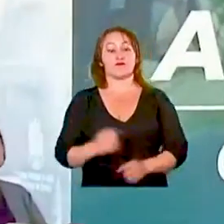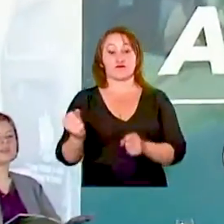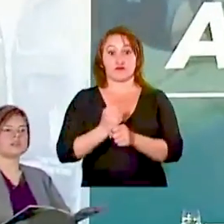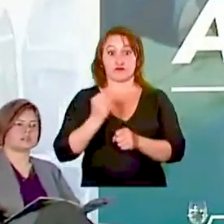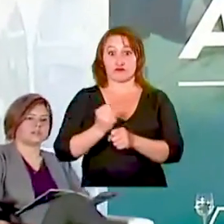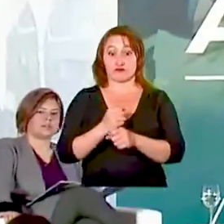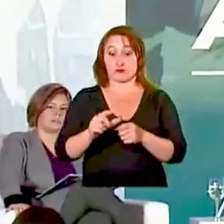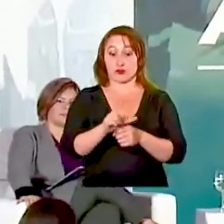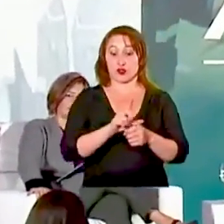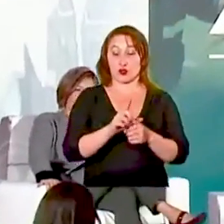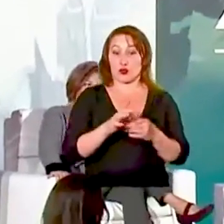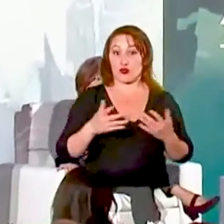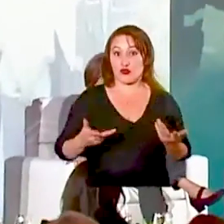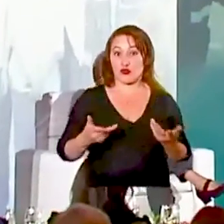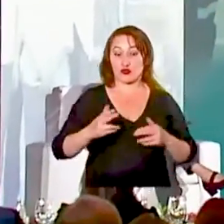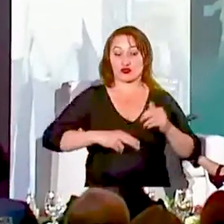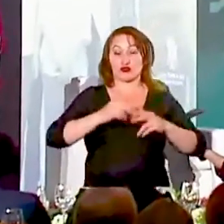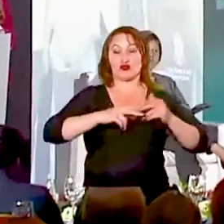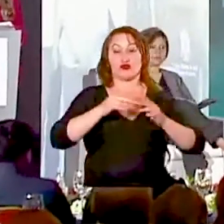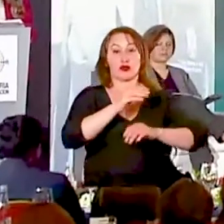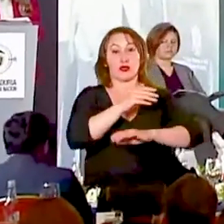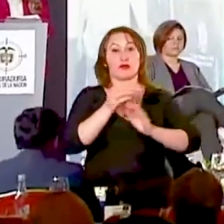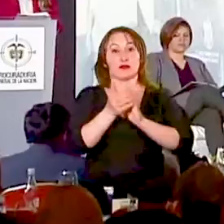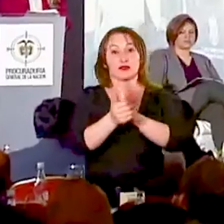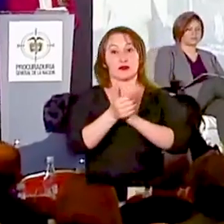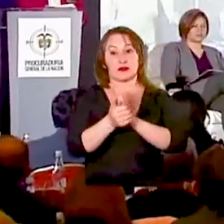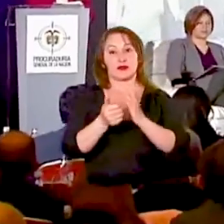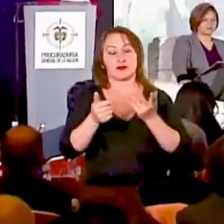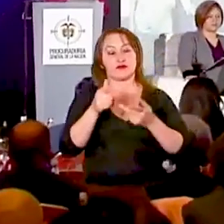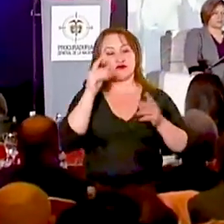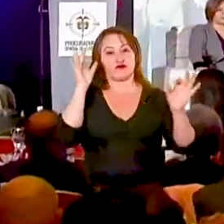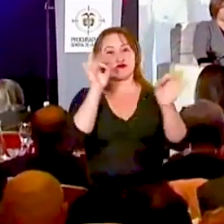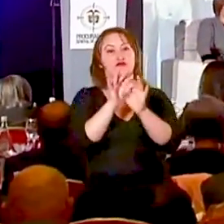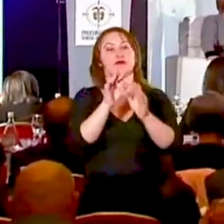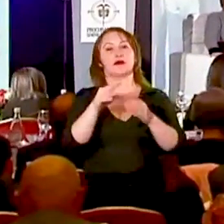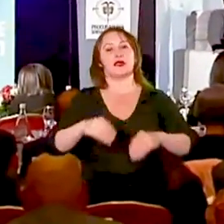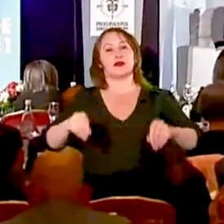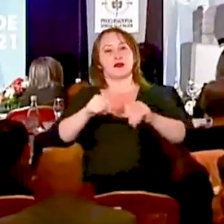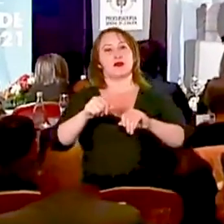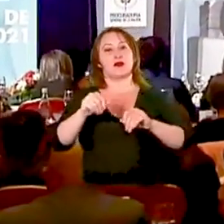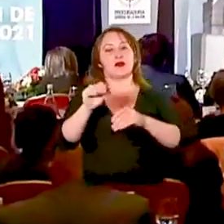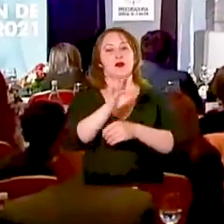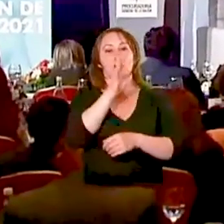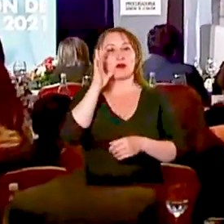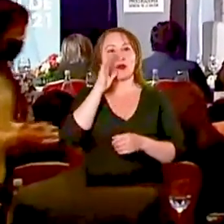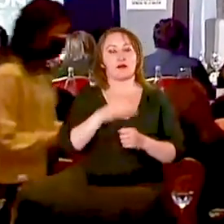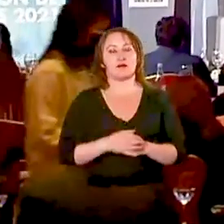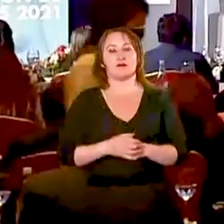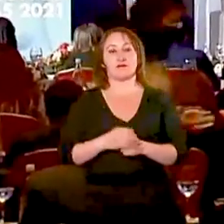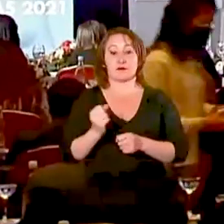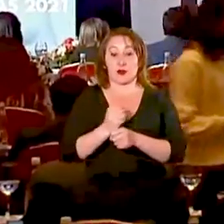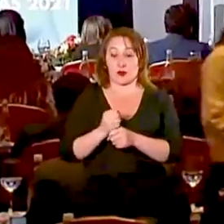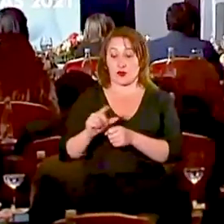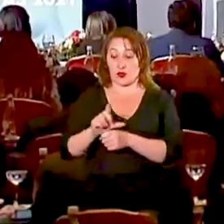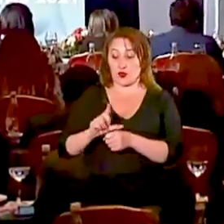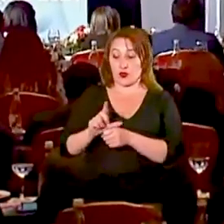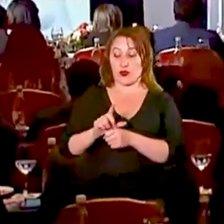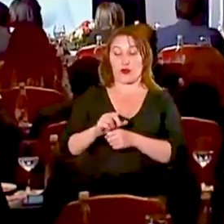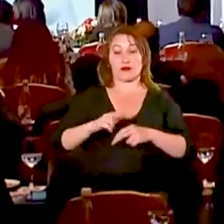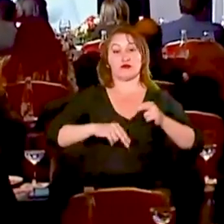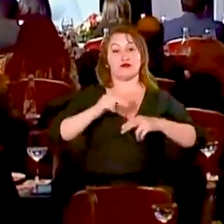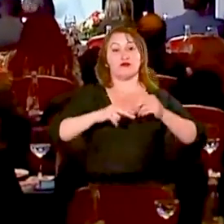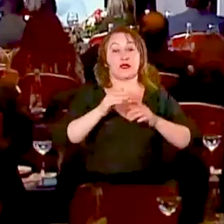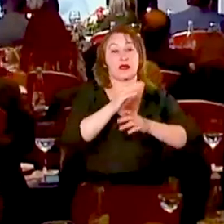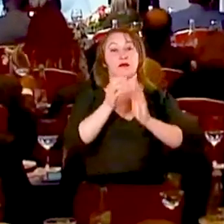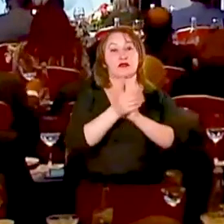Trabajo a nivel local. Construcción de capacidades con énfasis territorial y rural. Trabajo a nivel local. Construcción